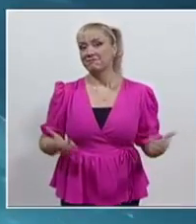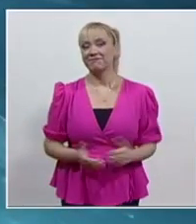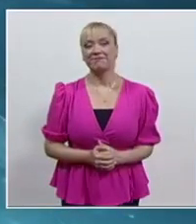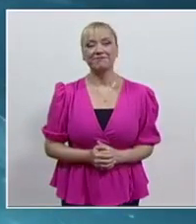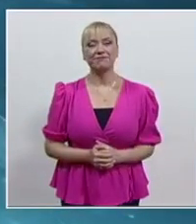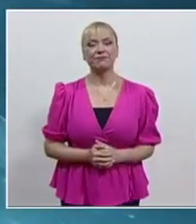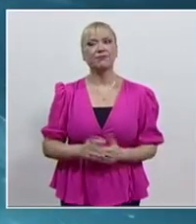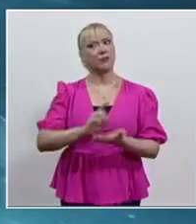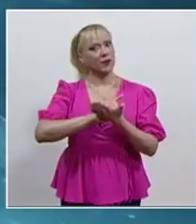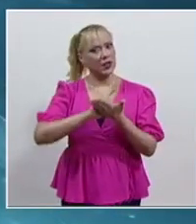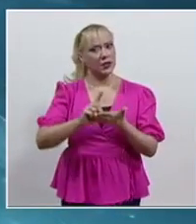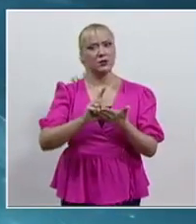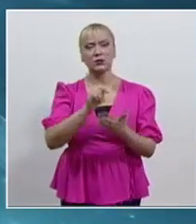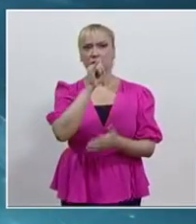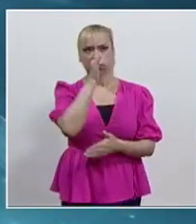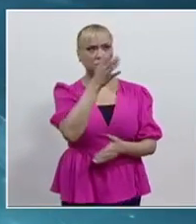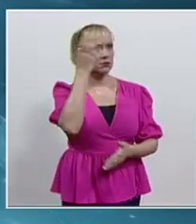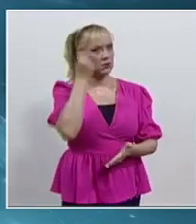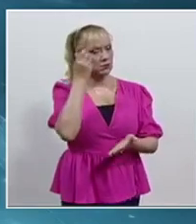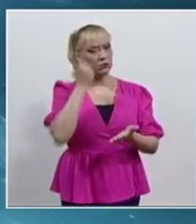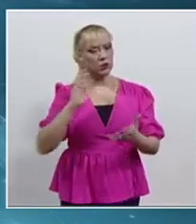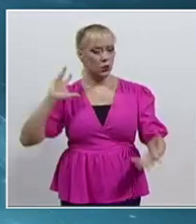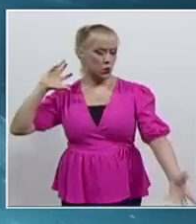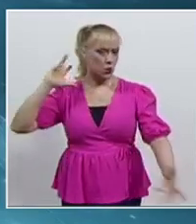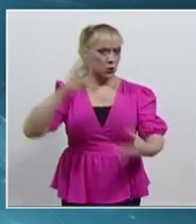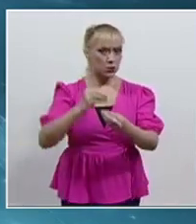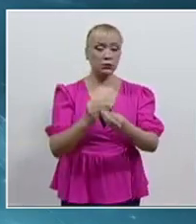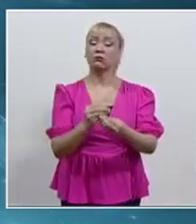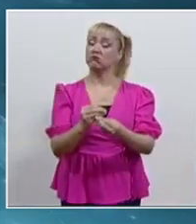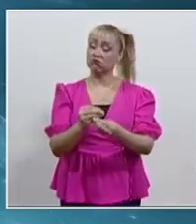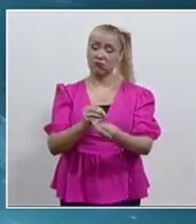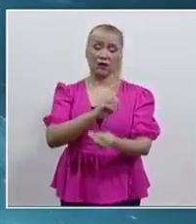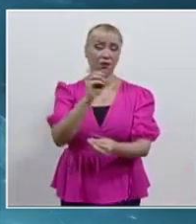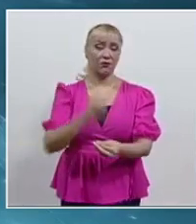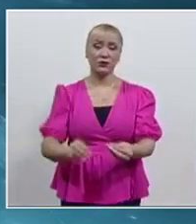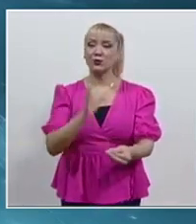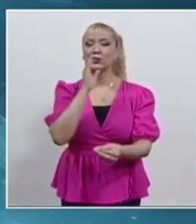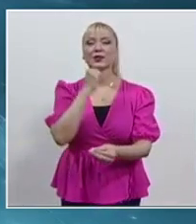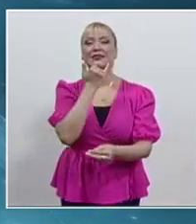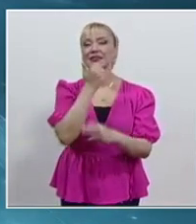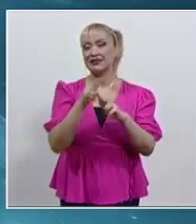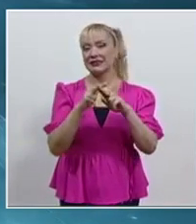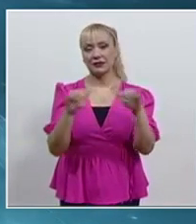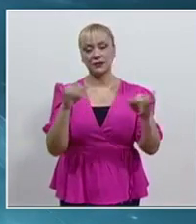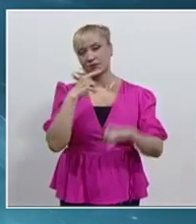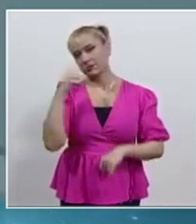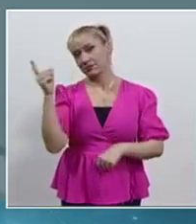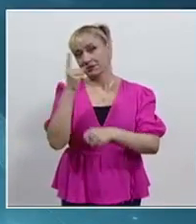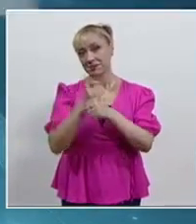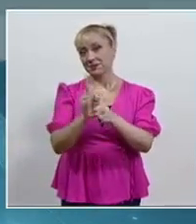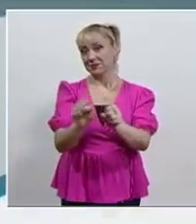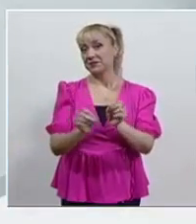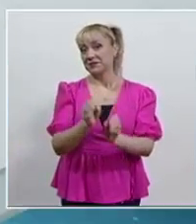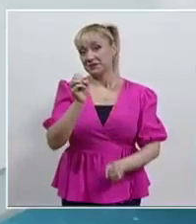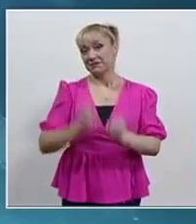El derecho a reclamar alimentos retroactivos es imprescriptible, establece criterio de la primera sala.